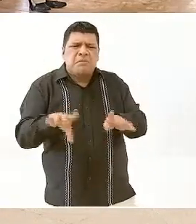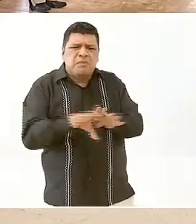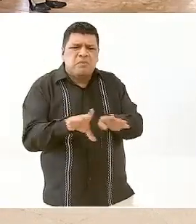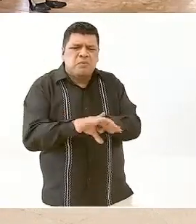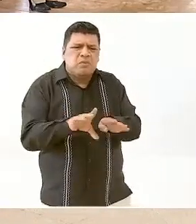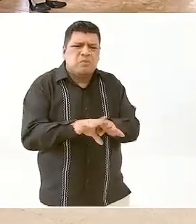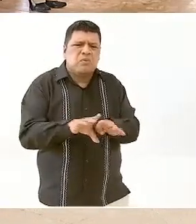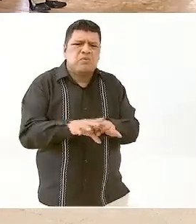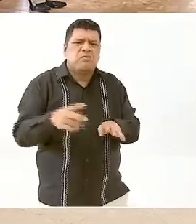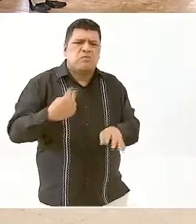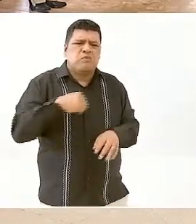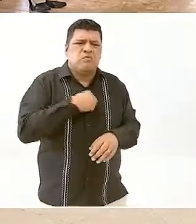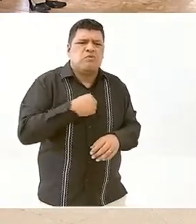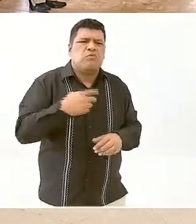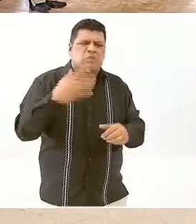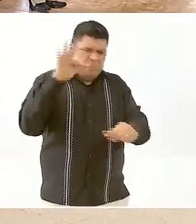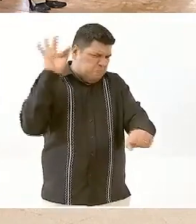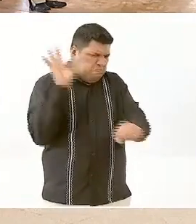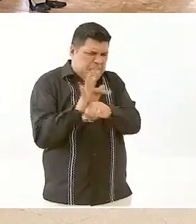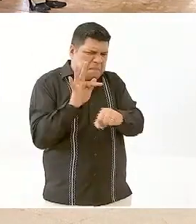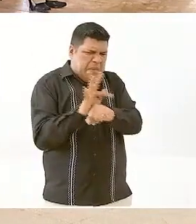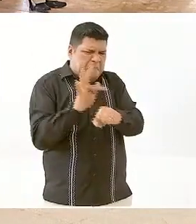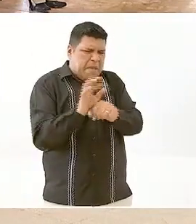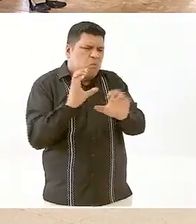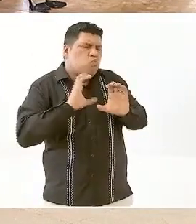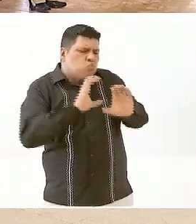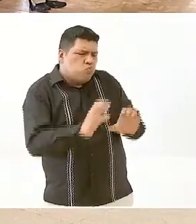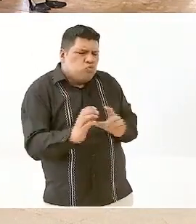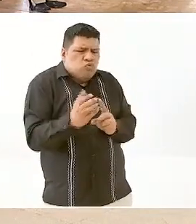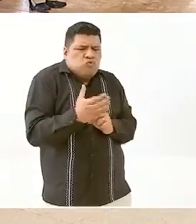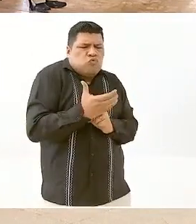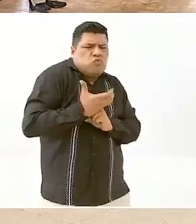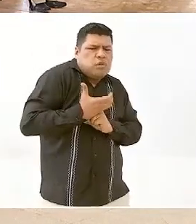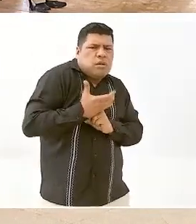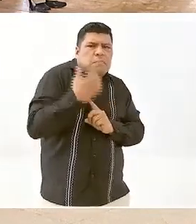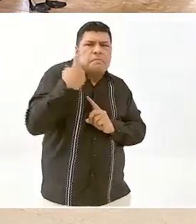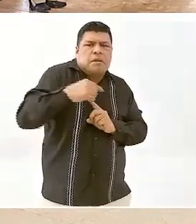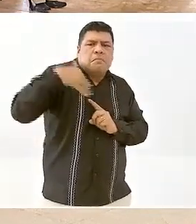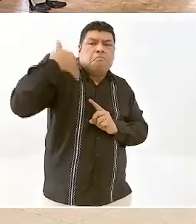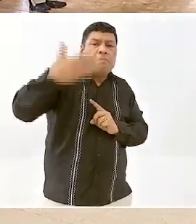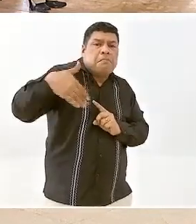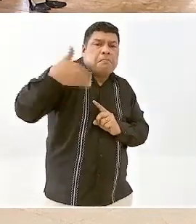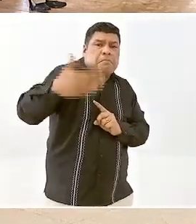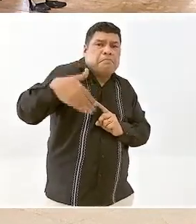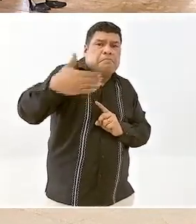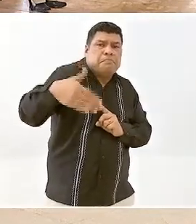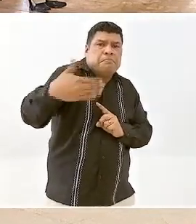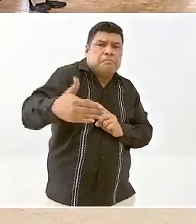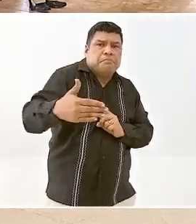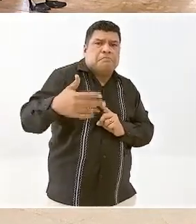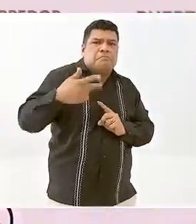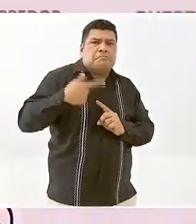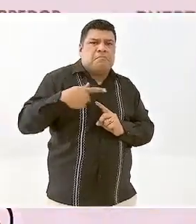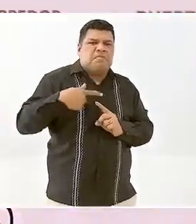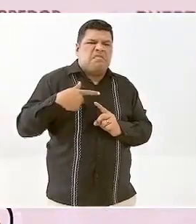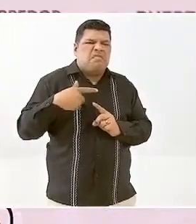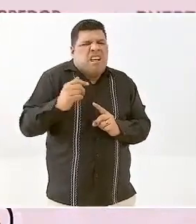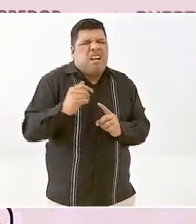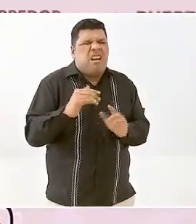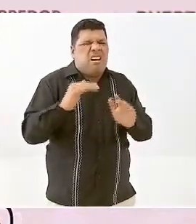y cómo blindarlo para que al paso del tiempo no se